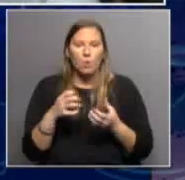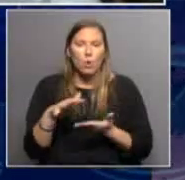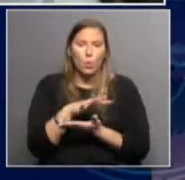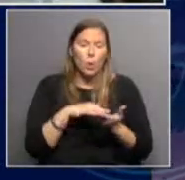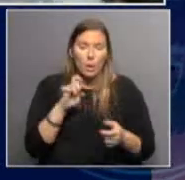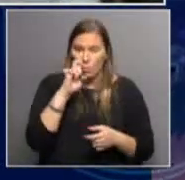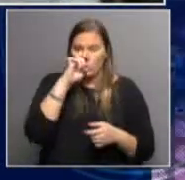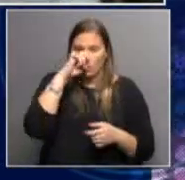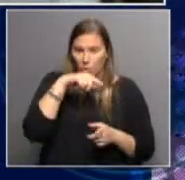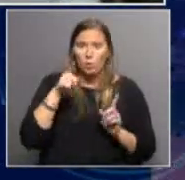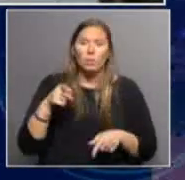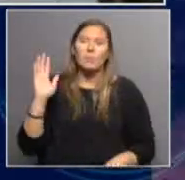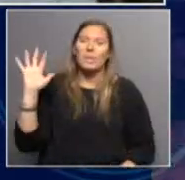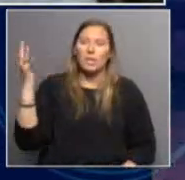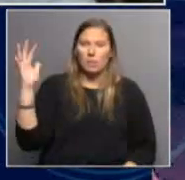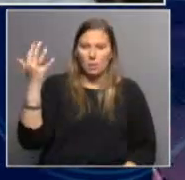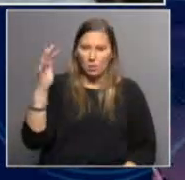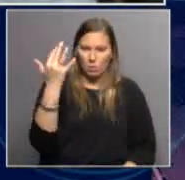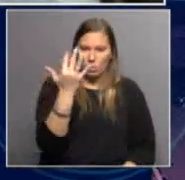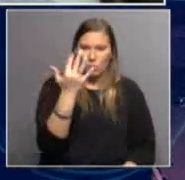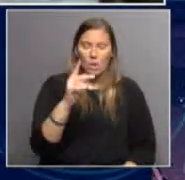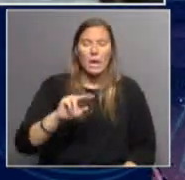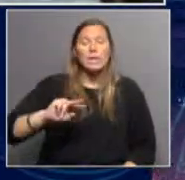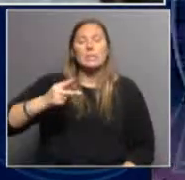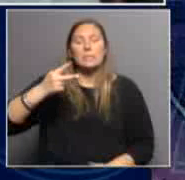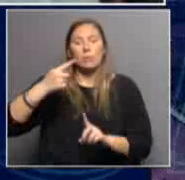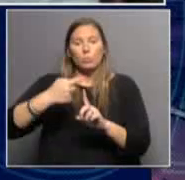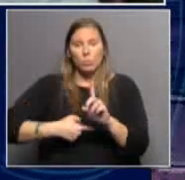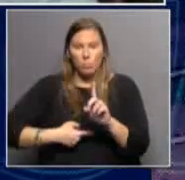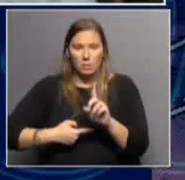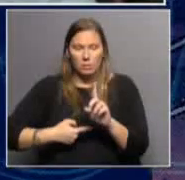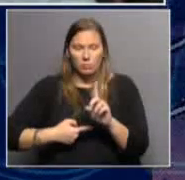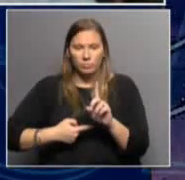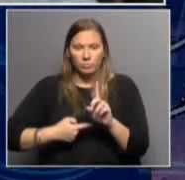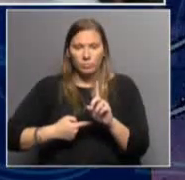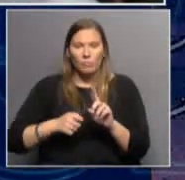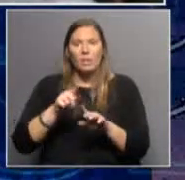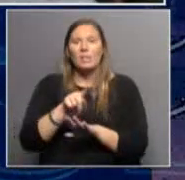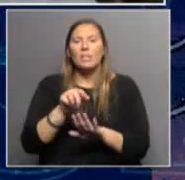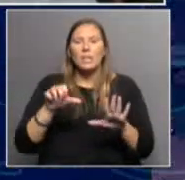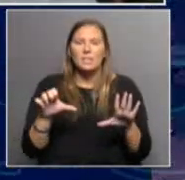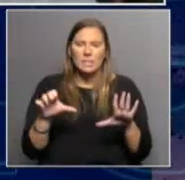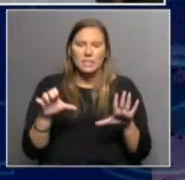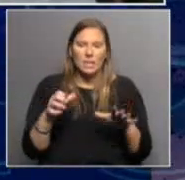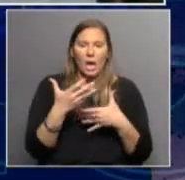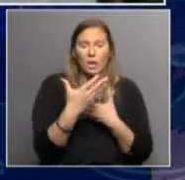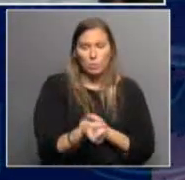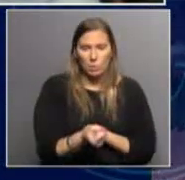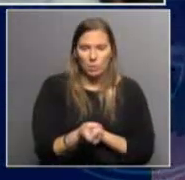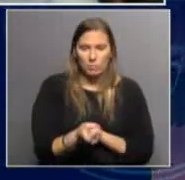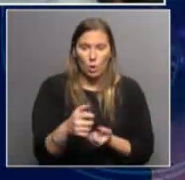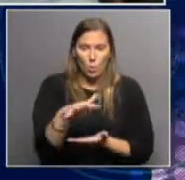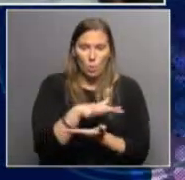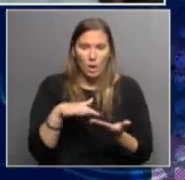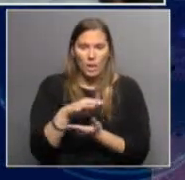de Montevideo y del interior. En el segundo mes alcanzamos a 16 ayudas, que